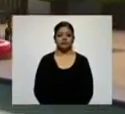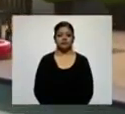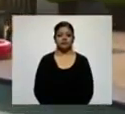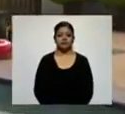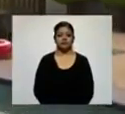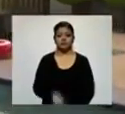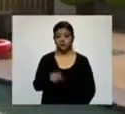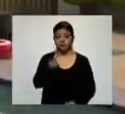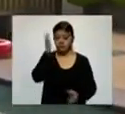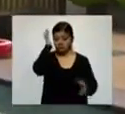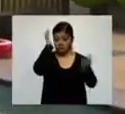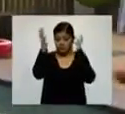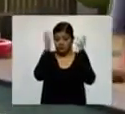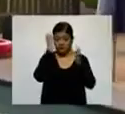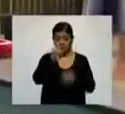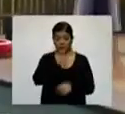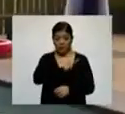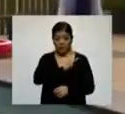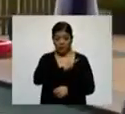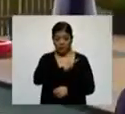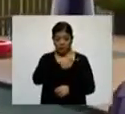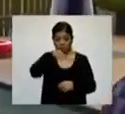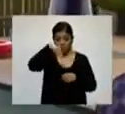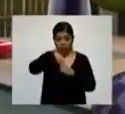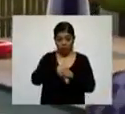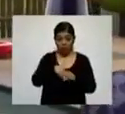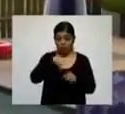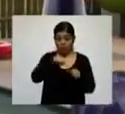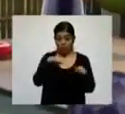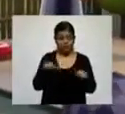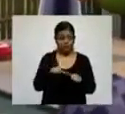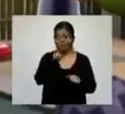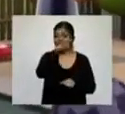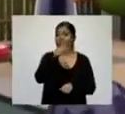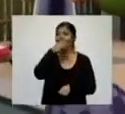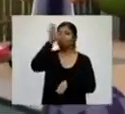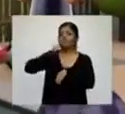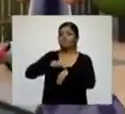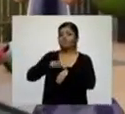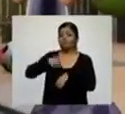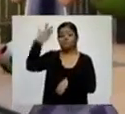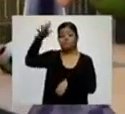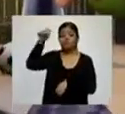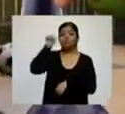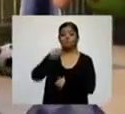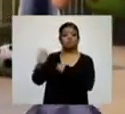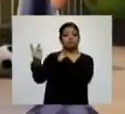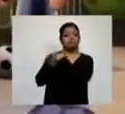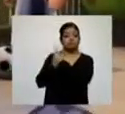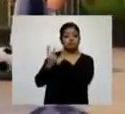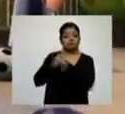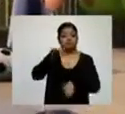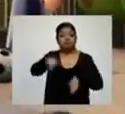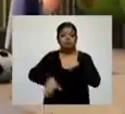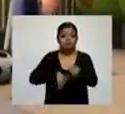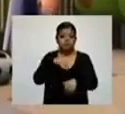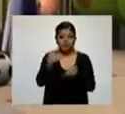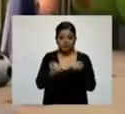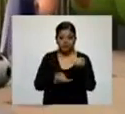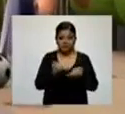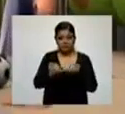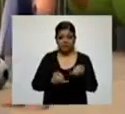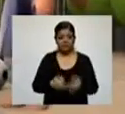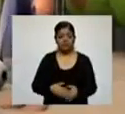No te bañes nunca solo en la piscina. Avisa siempre a una persona mayor para que esté contigo mientras nadas y juegas en la